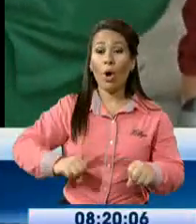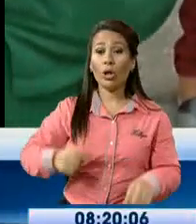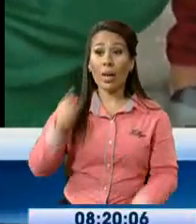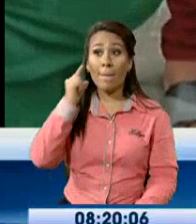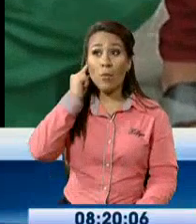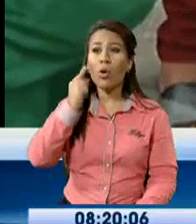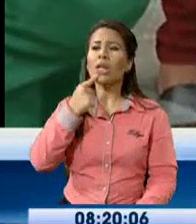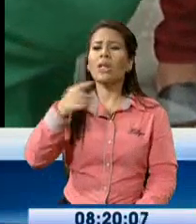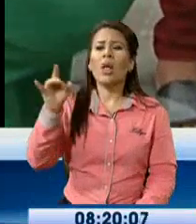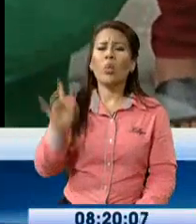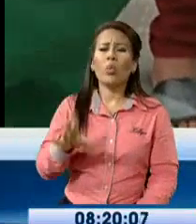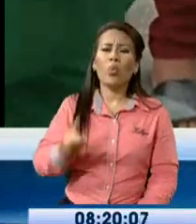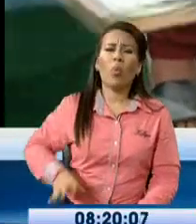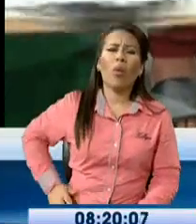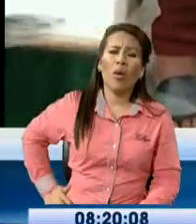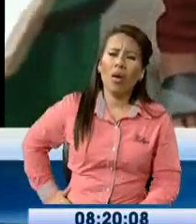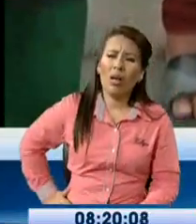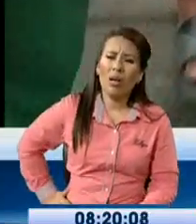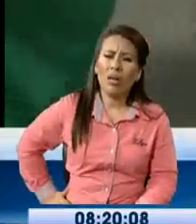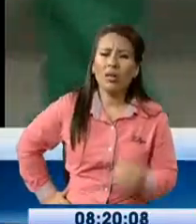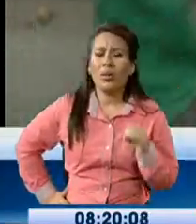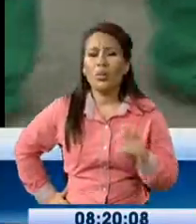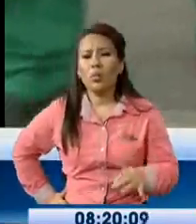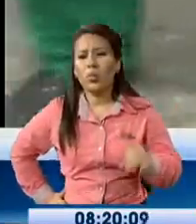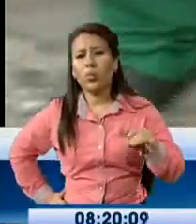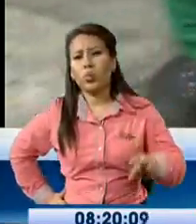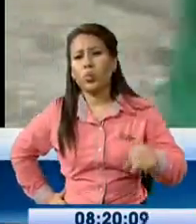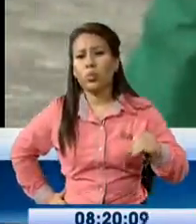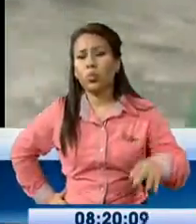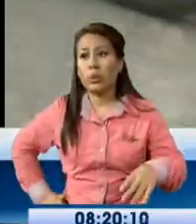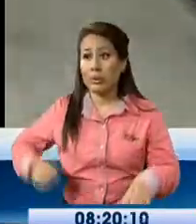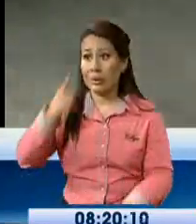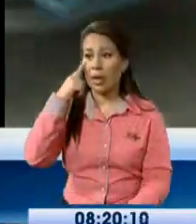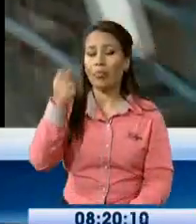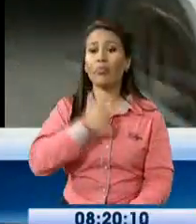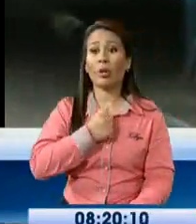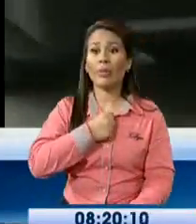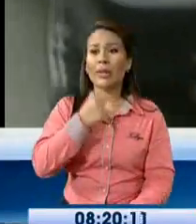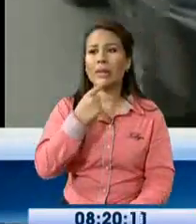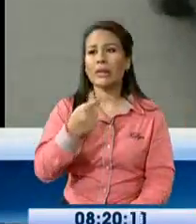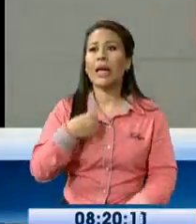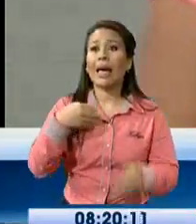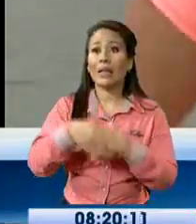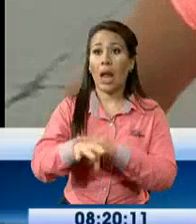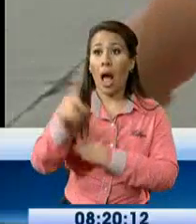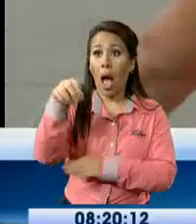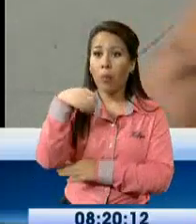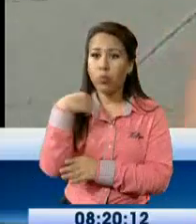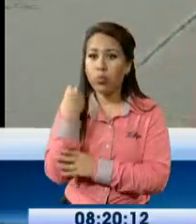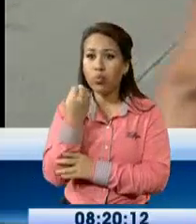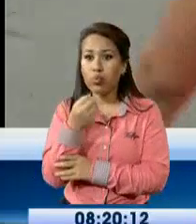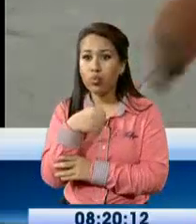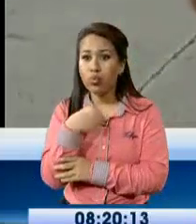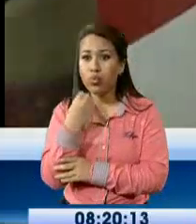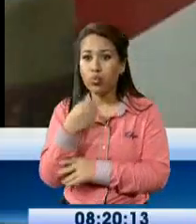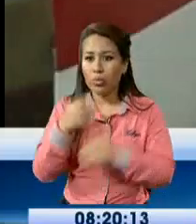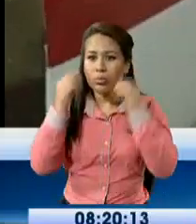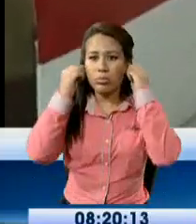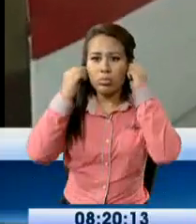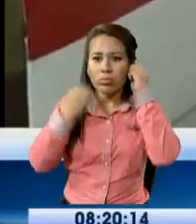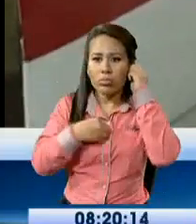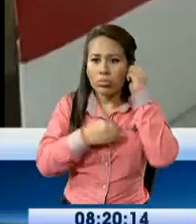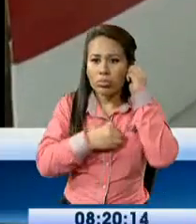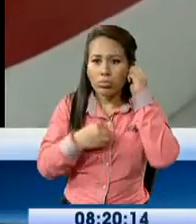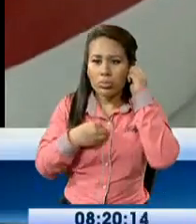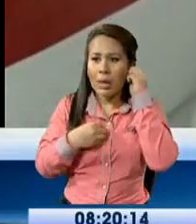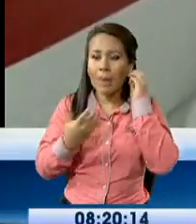sitio, los socorristas revisaron a la fémina, que por cuenta propia ingresó a la ambulancia para su revisión. El accidente